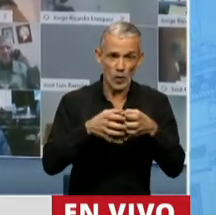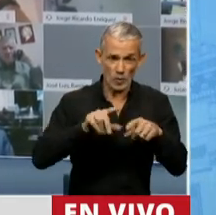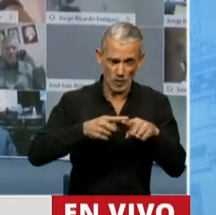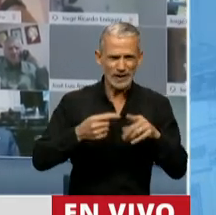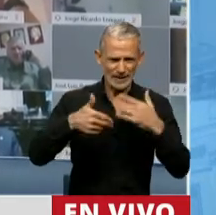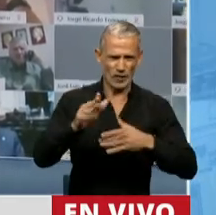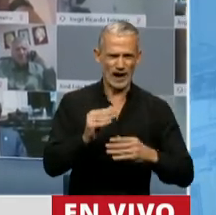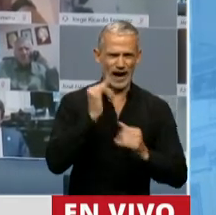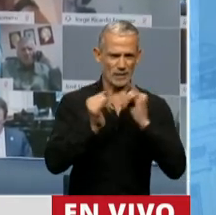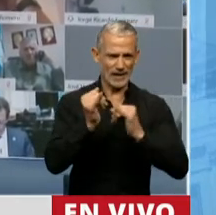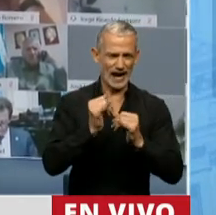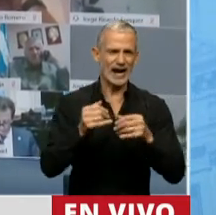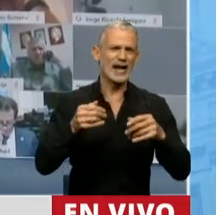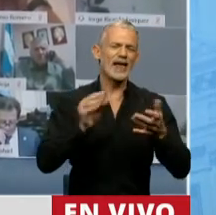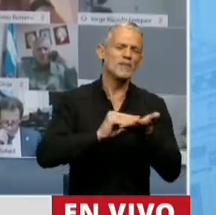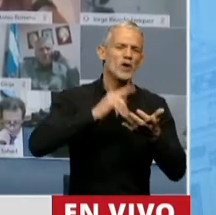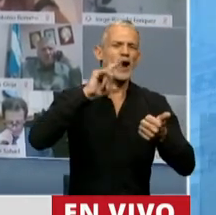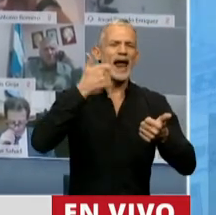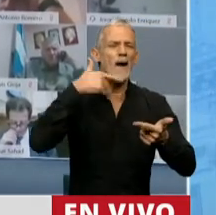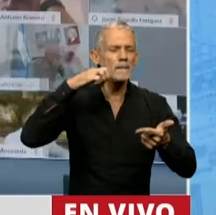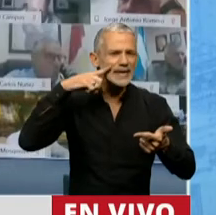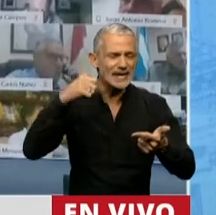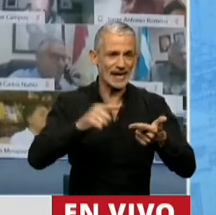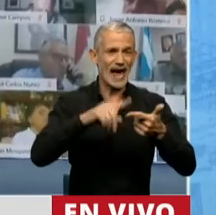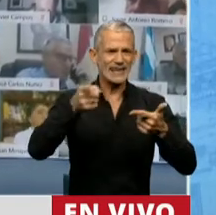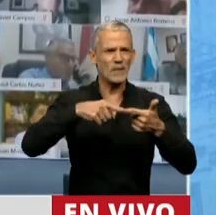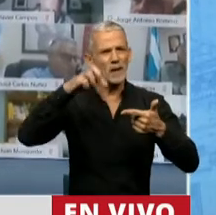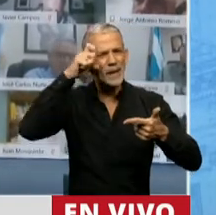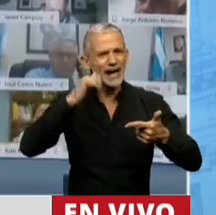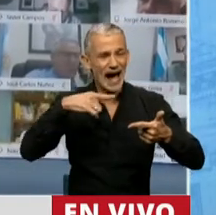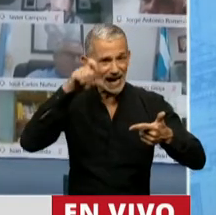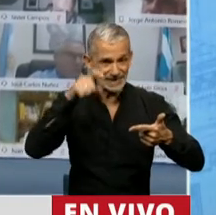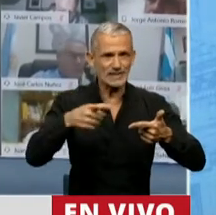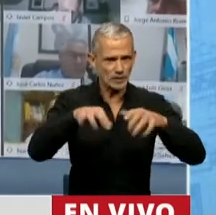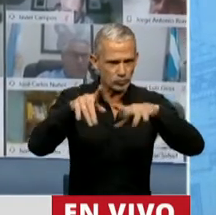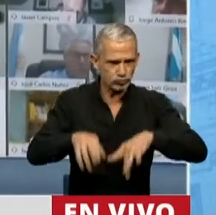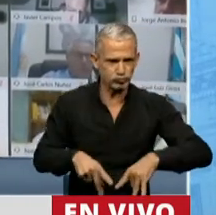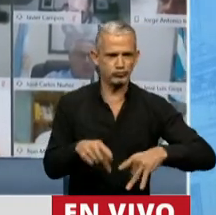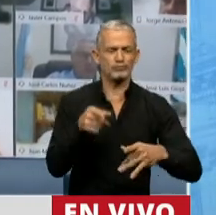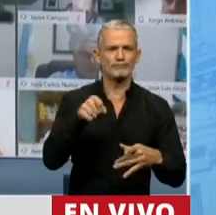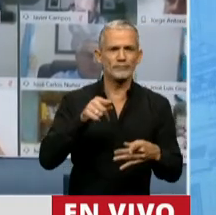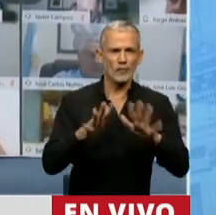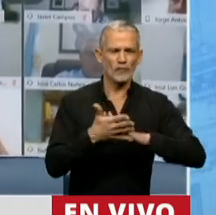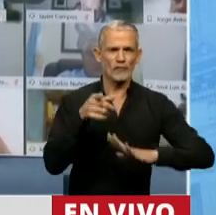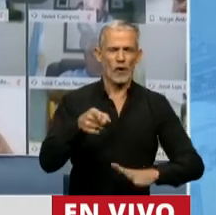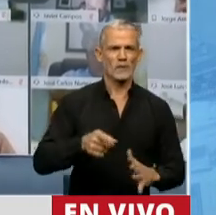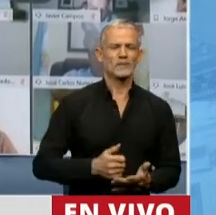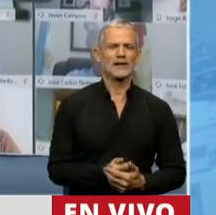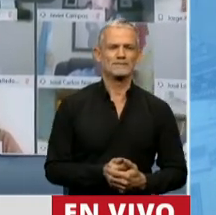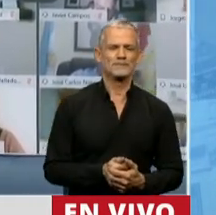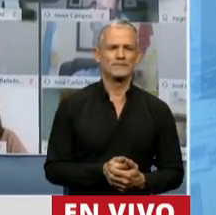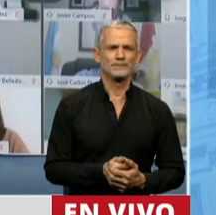lo van a hacer, el diputado Laspina, el diputado Cacase, que también ha trabajado mucho en la redacción final de este proyecto.